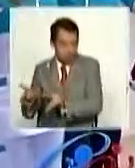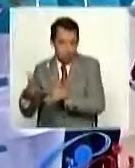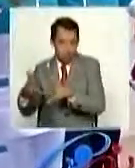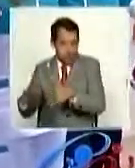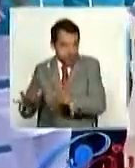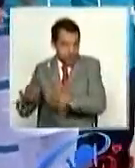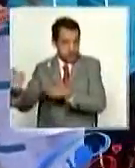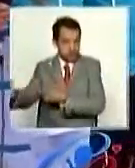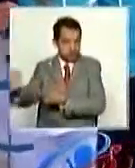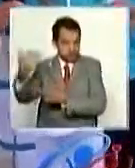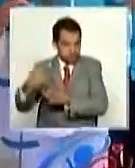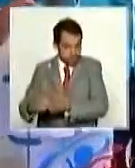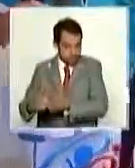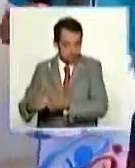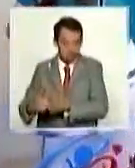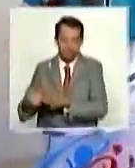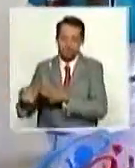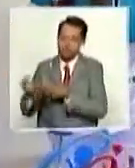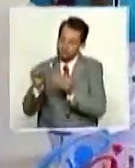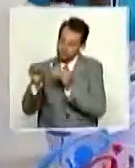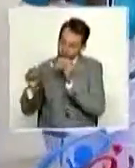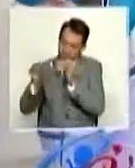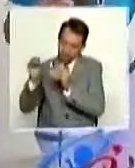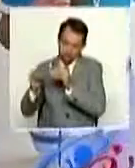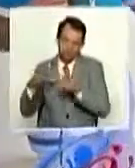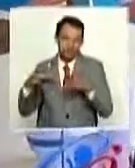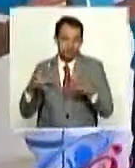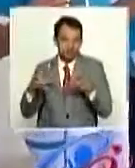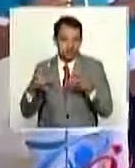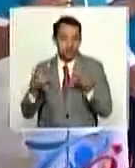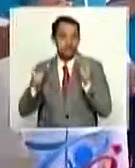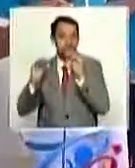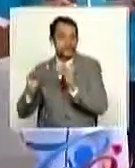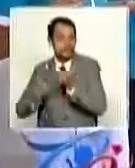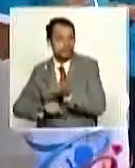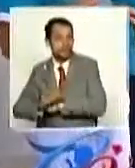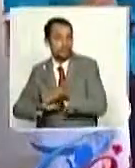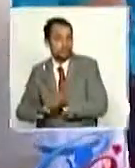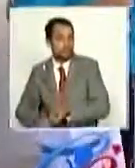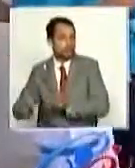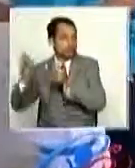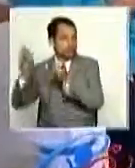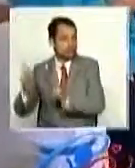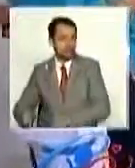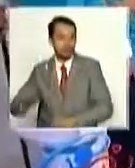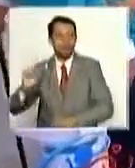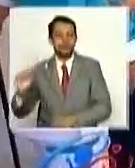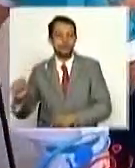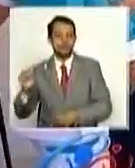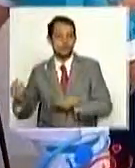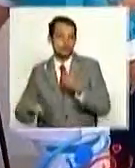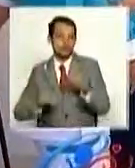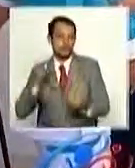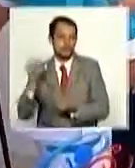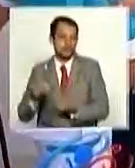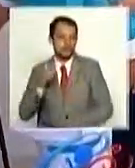a todos los pacientes, inclusive tratamos que los pacientes se les realice